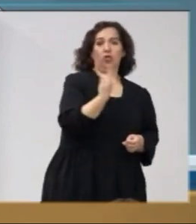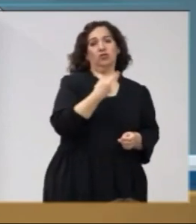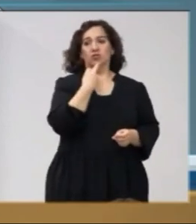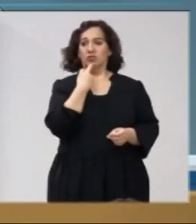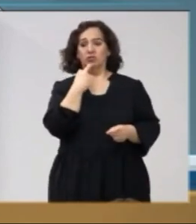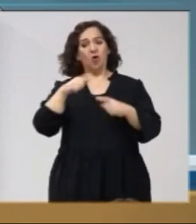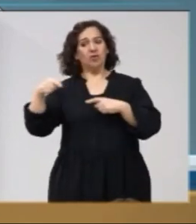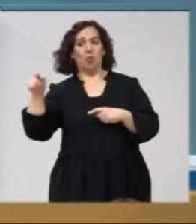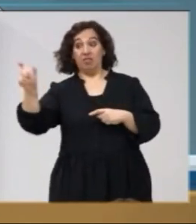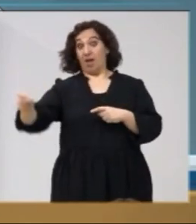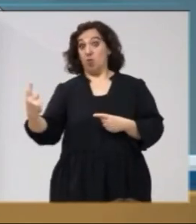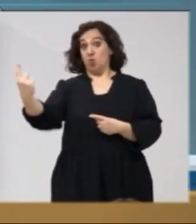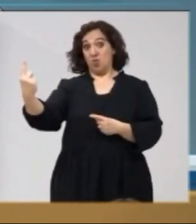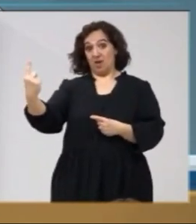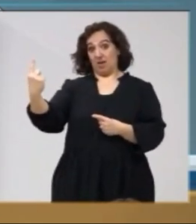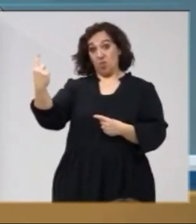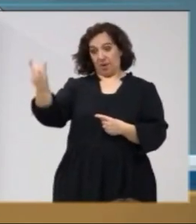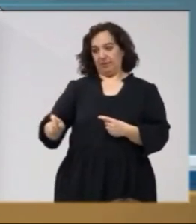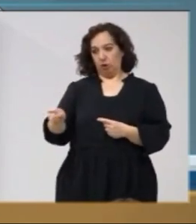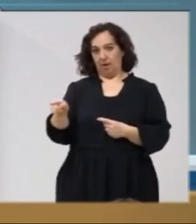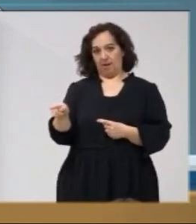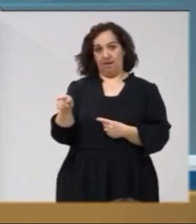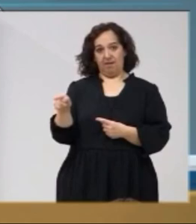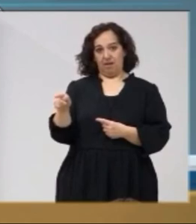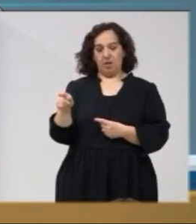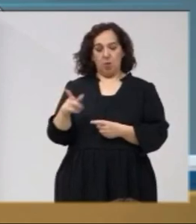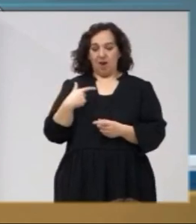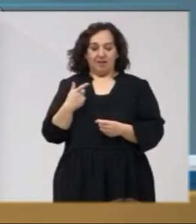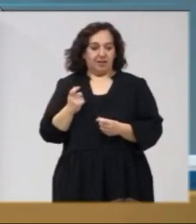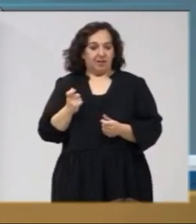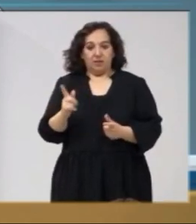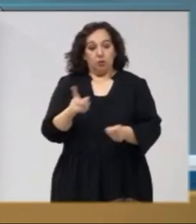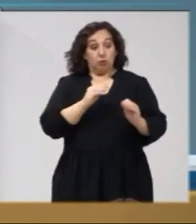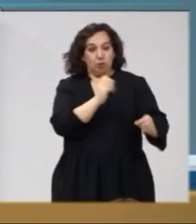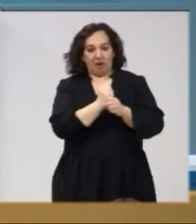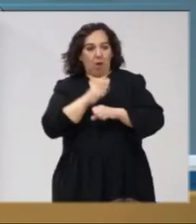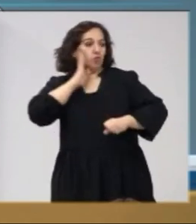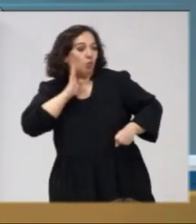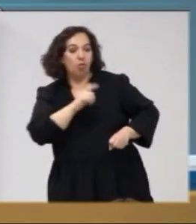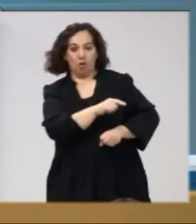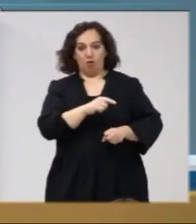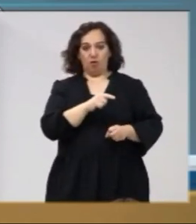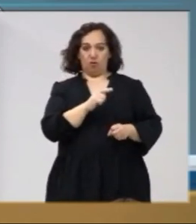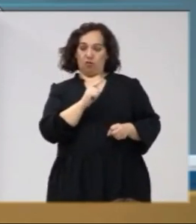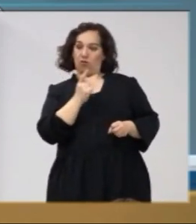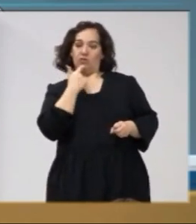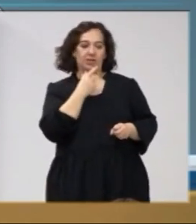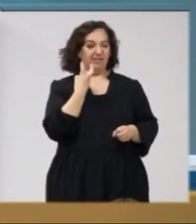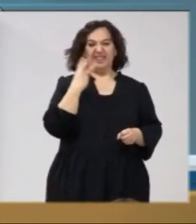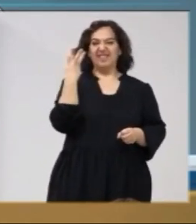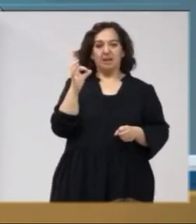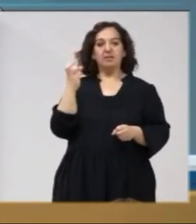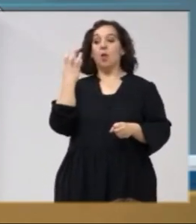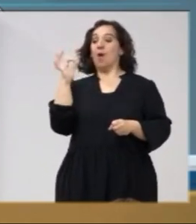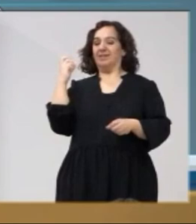consecuencia de que una persona estuviera ensuciando el trabajo de los que llevan 30, 40